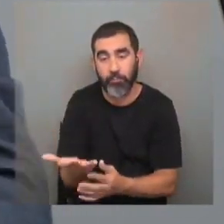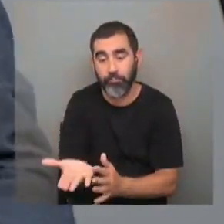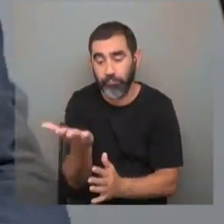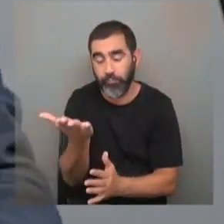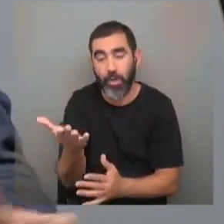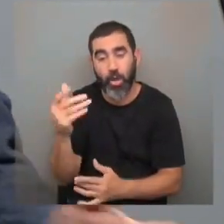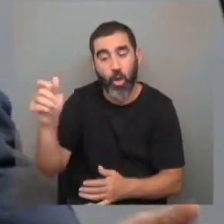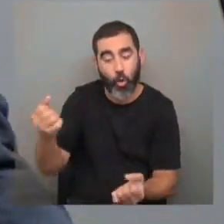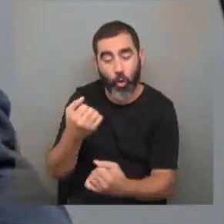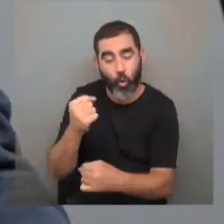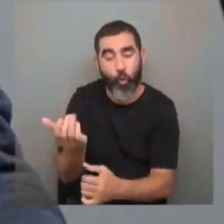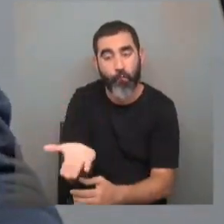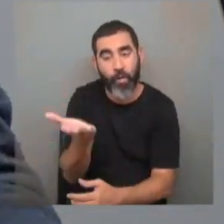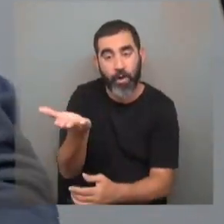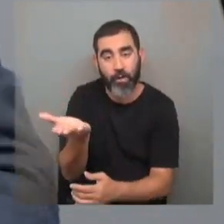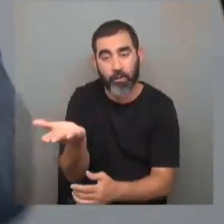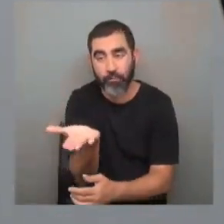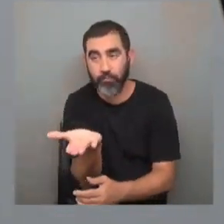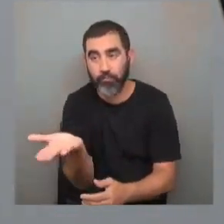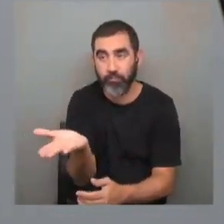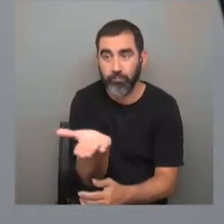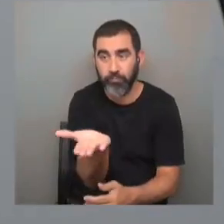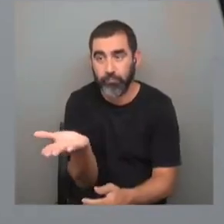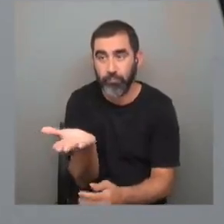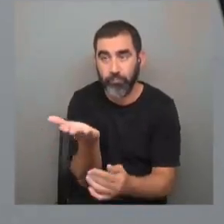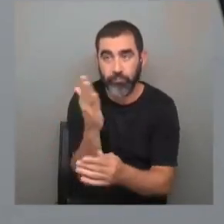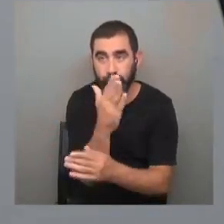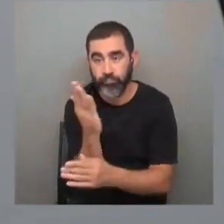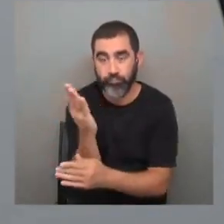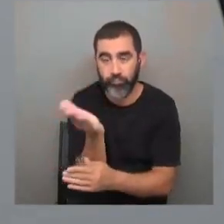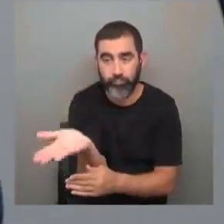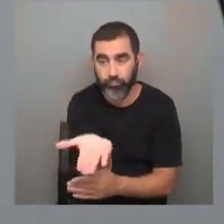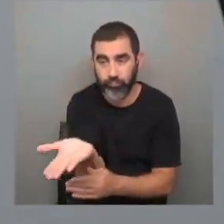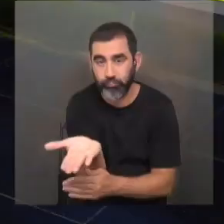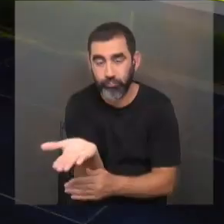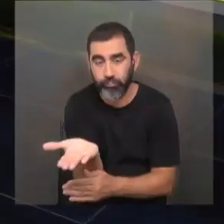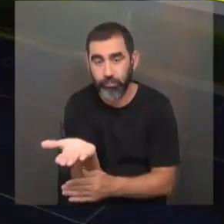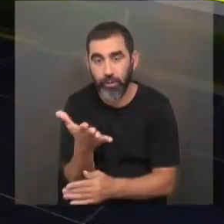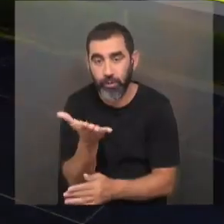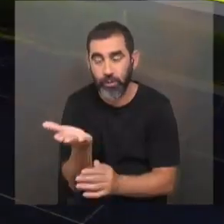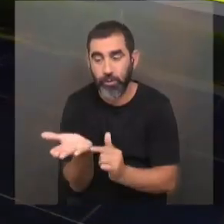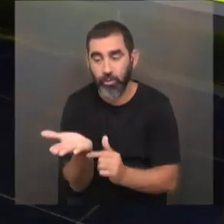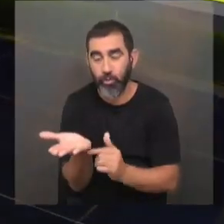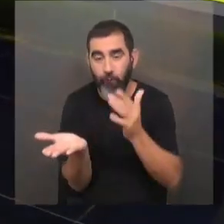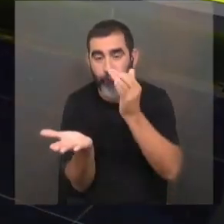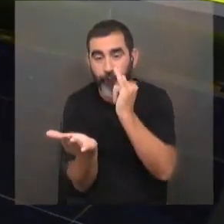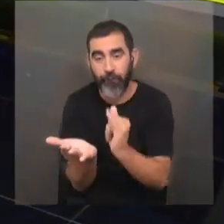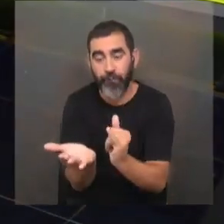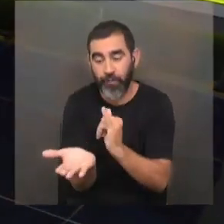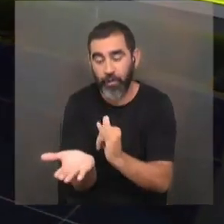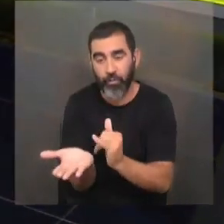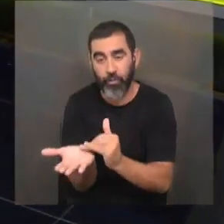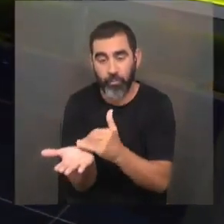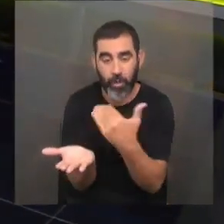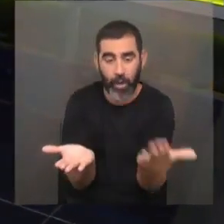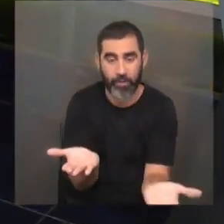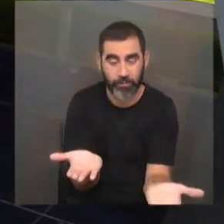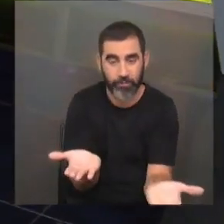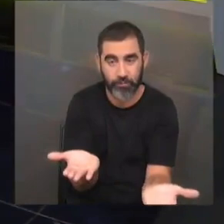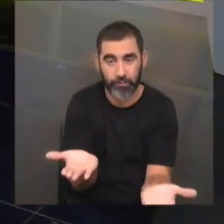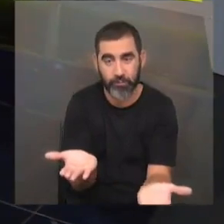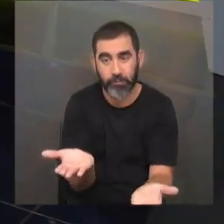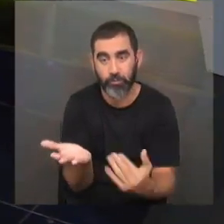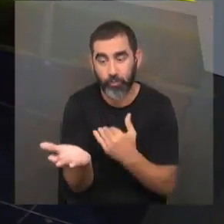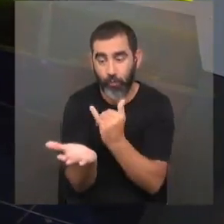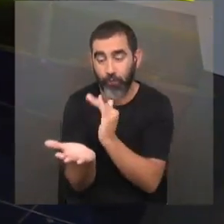vertical y él va controlando. Y está en un punto de equilibrio inestable. Con pequeños movimientos de la mano. Sí, él está controlando. Su movimiento de la mano es el control. Si